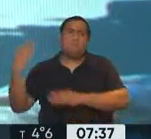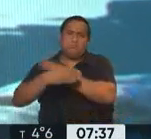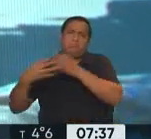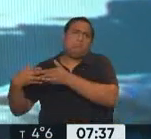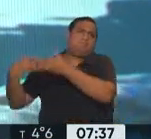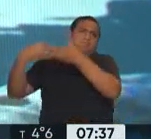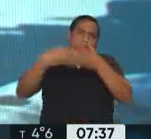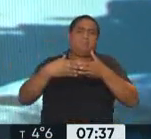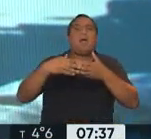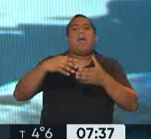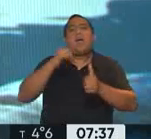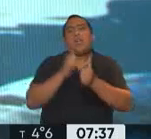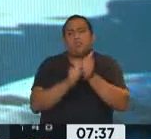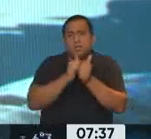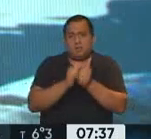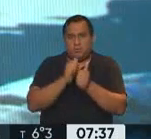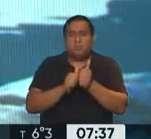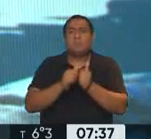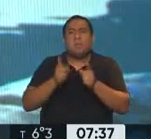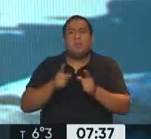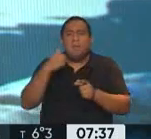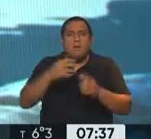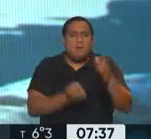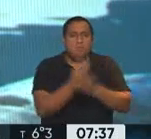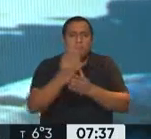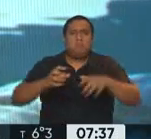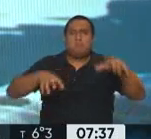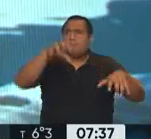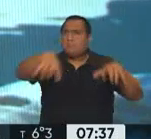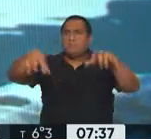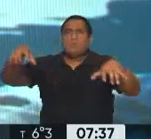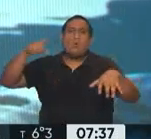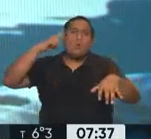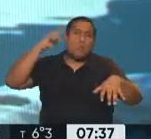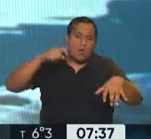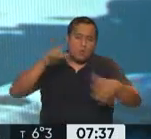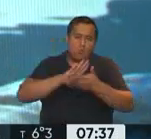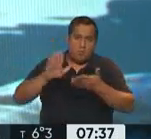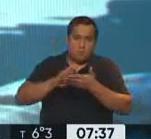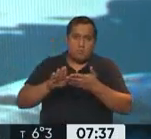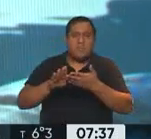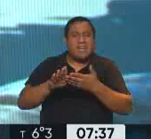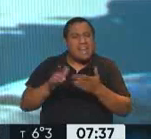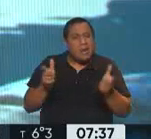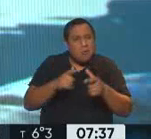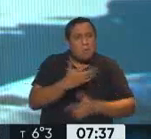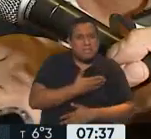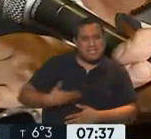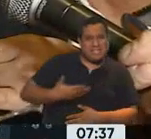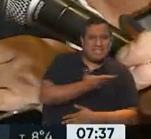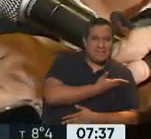la posibilidad de creación de nuevos juzgados esto sucedía después de la reunión entre el presidente y el gobernador santafesino